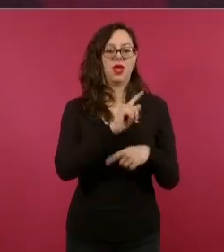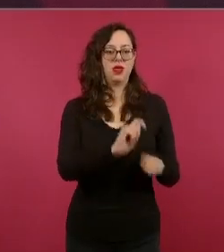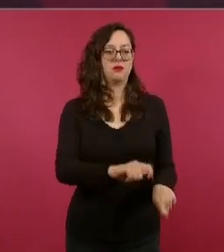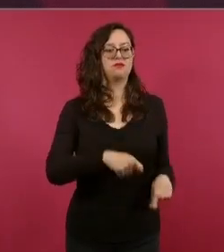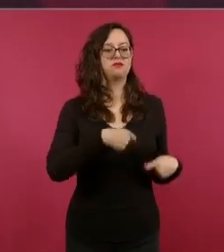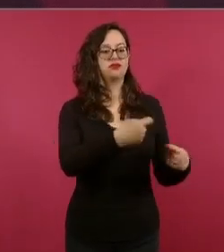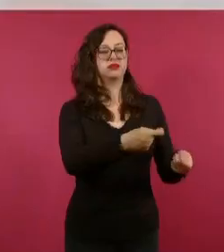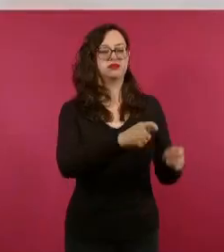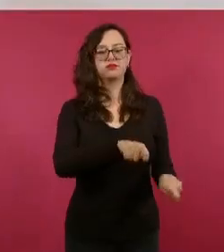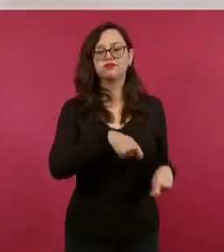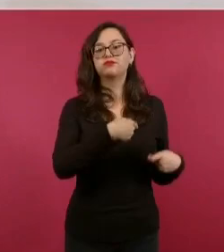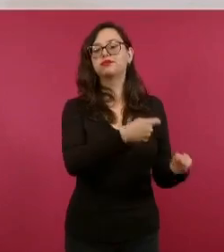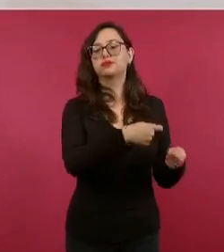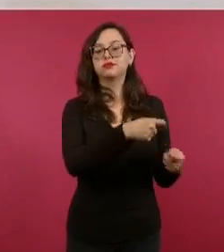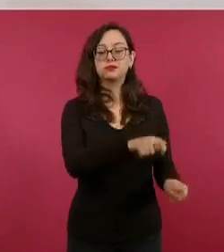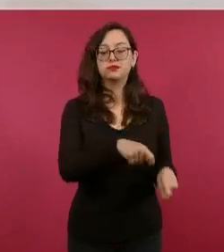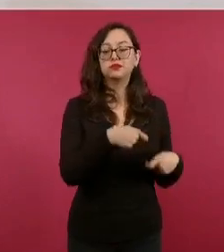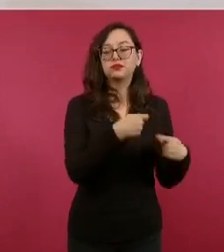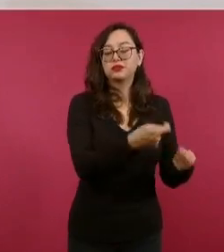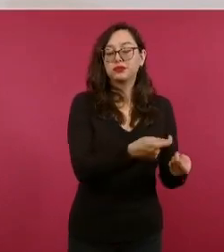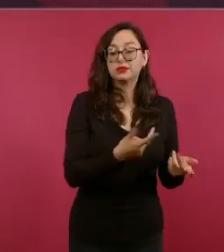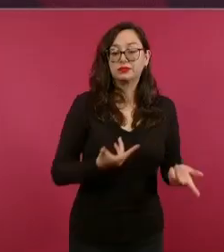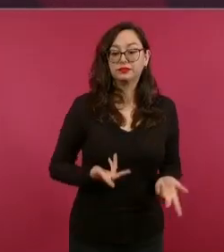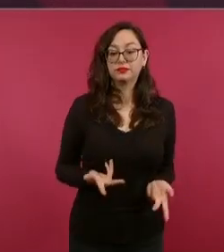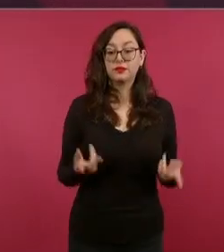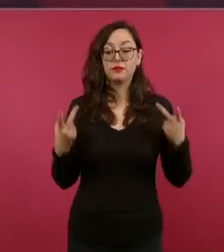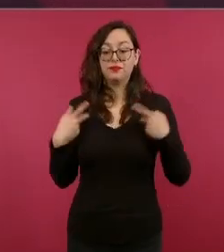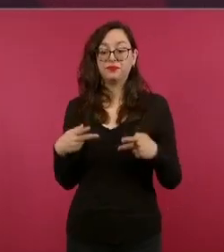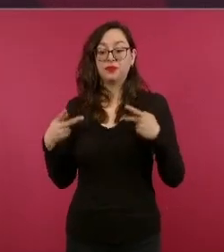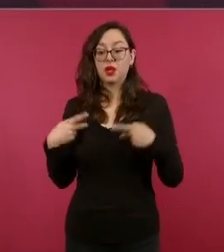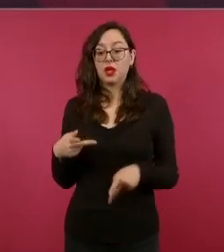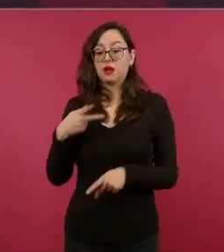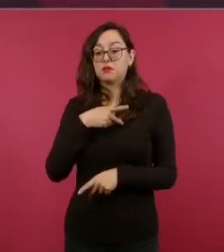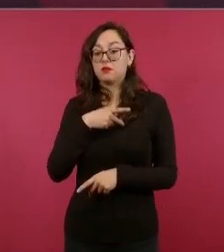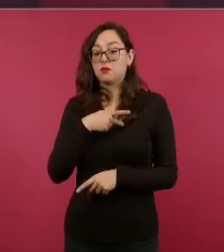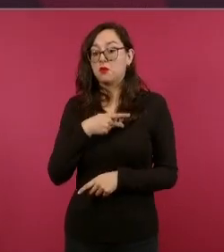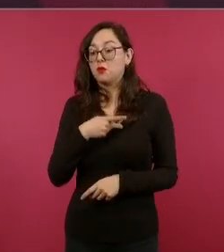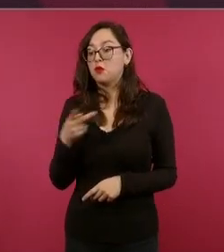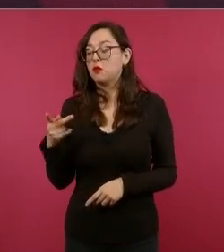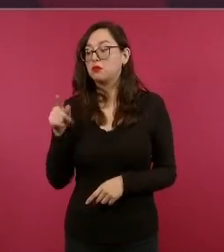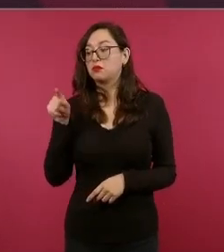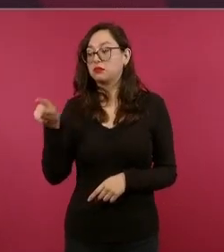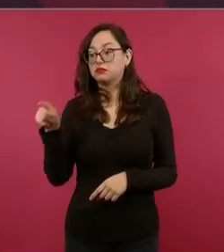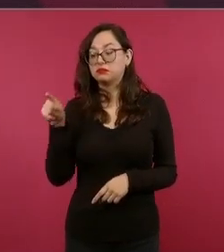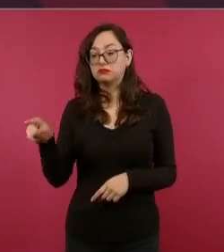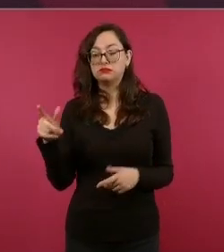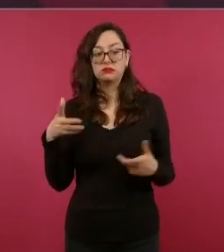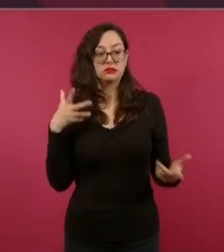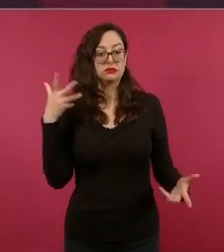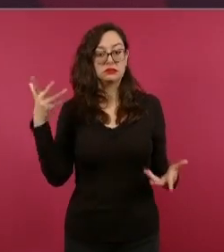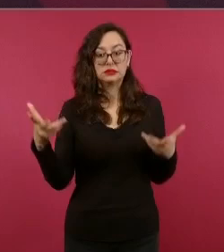necesitaba una operación, una intervención quirúrgica, se quedaba en la calle,